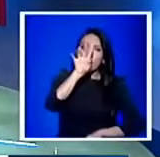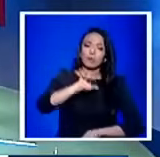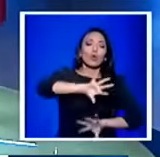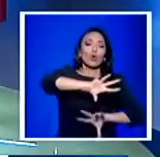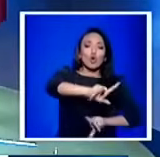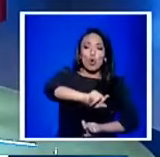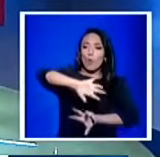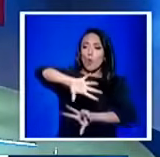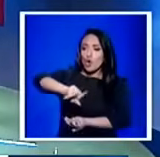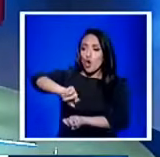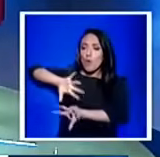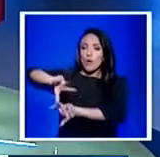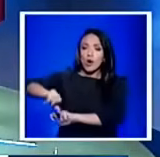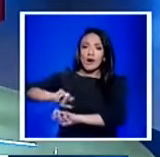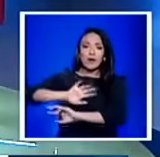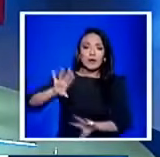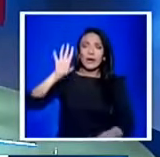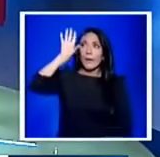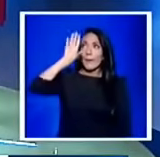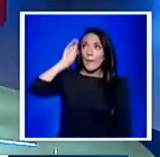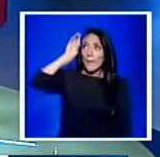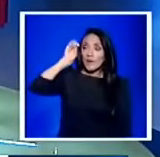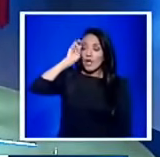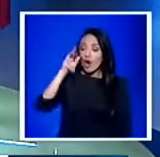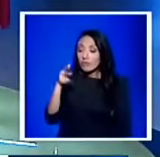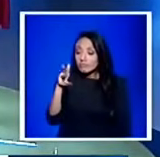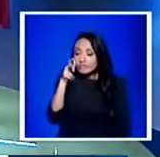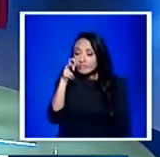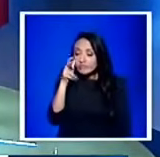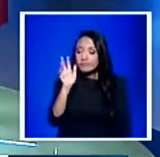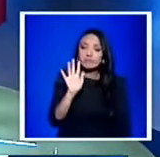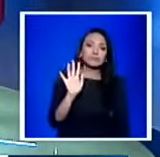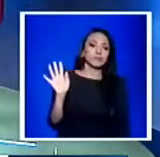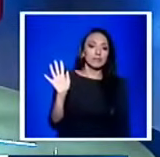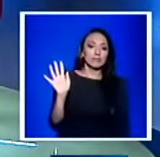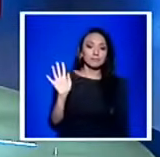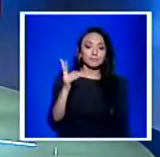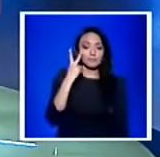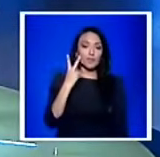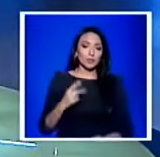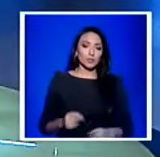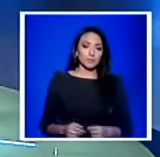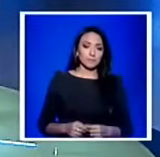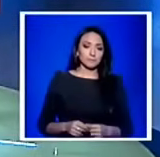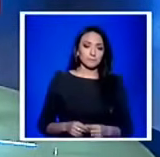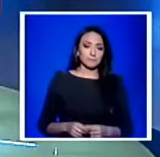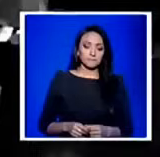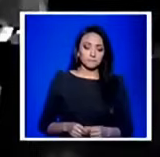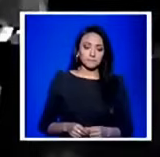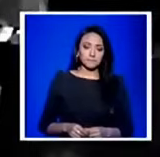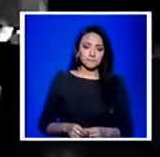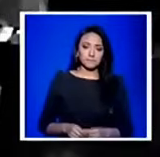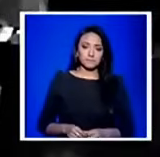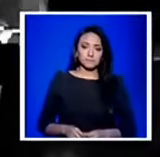cámaras de seguridad. Eso es lo único que hacen, captar el momento, porque más no se puede hacer. Vamos a ver el reporte con Carlos Luis Carrillo.